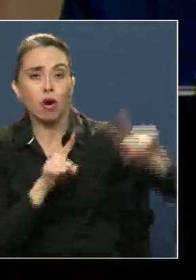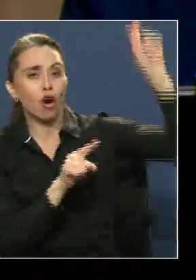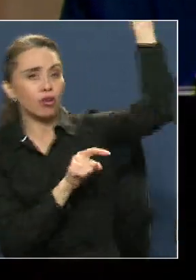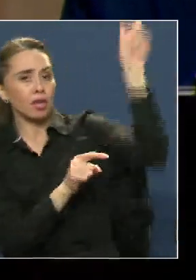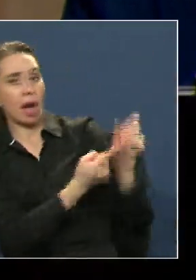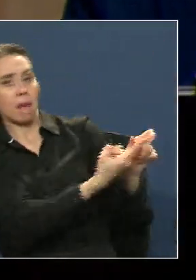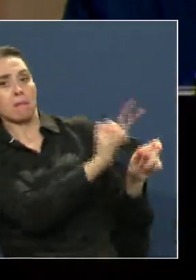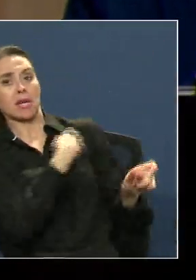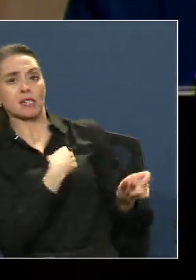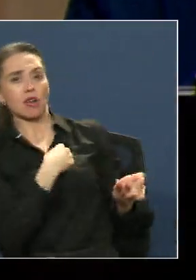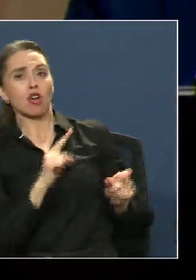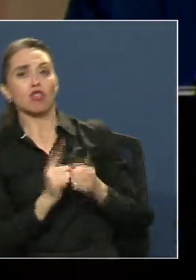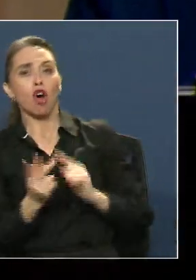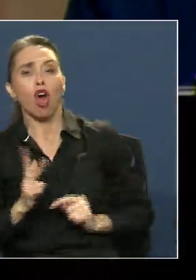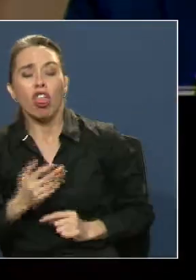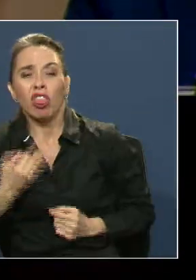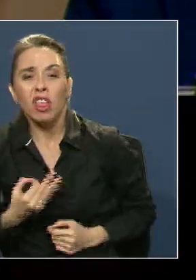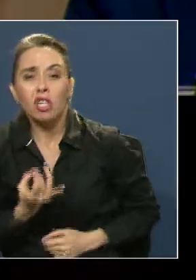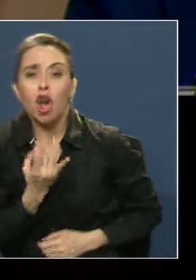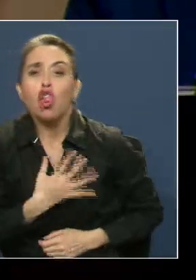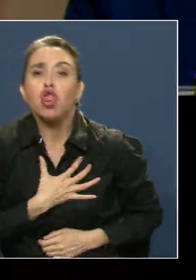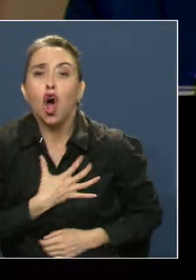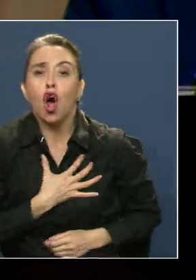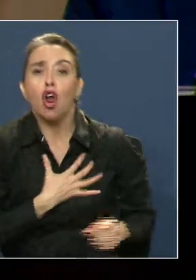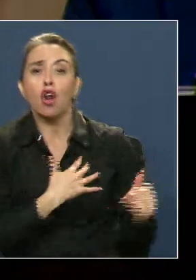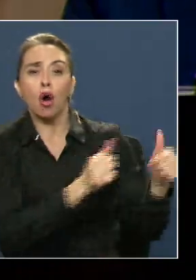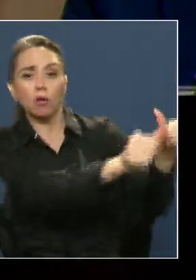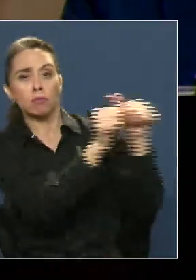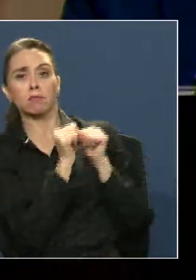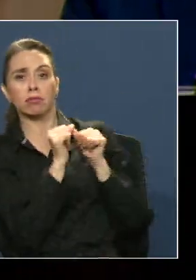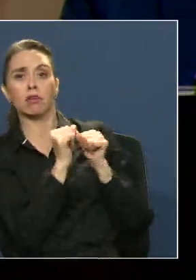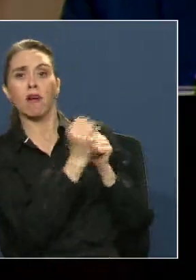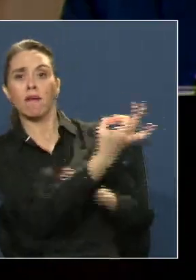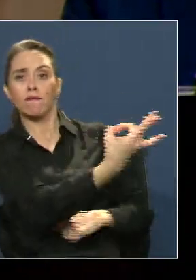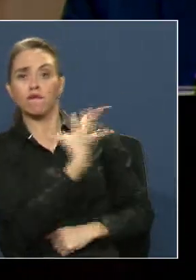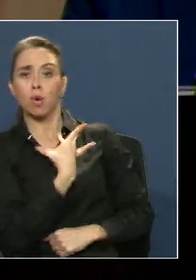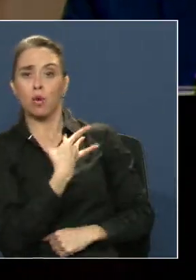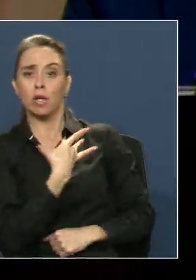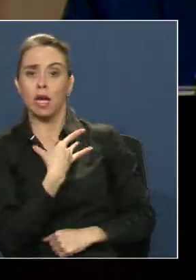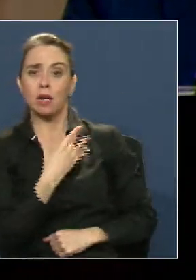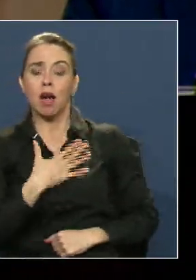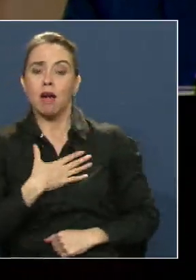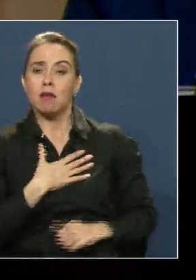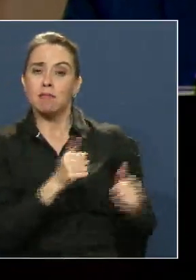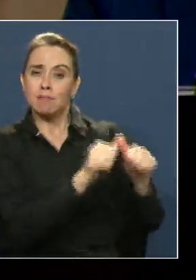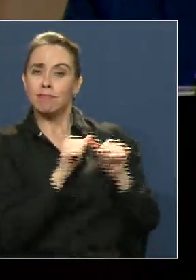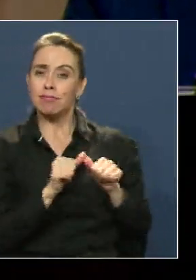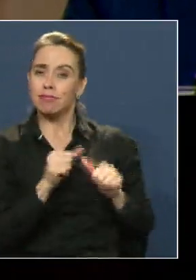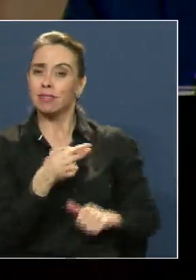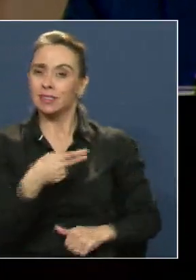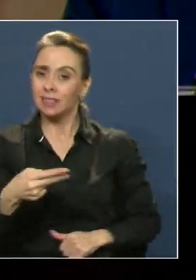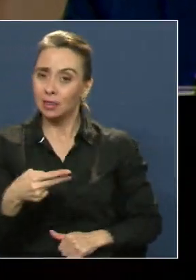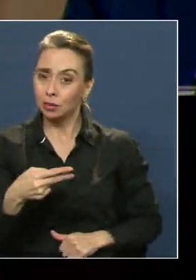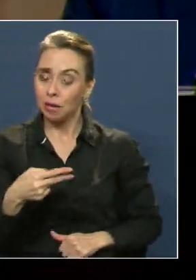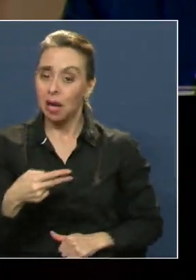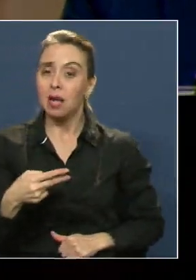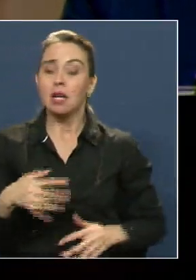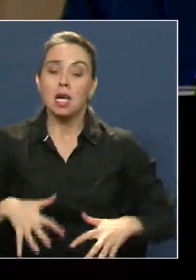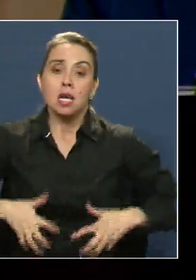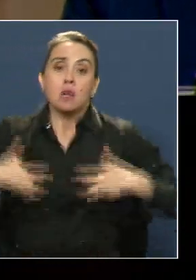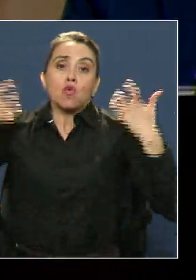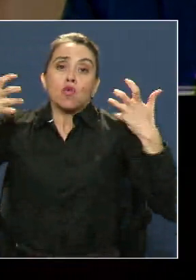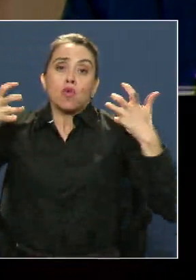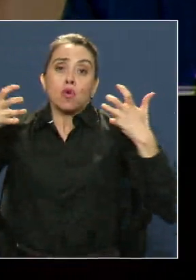la indignidad, al dolor de ser vulnerados por su intimidad sexual. La indignación que generan